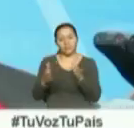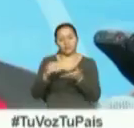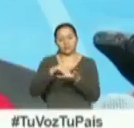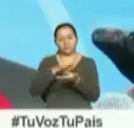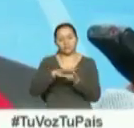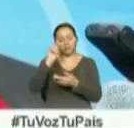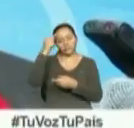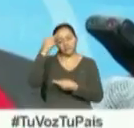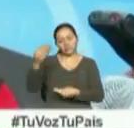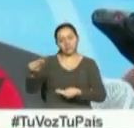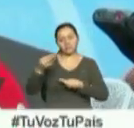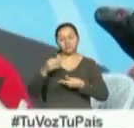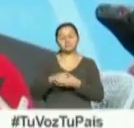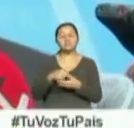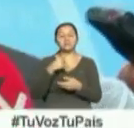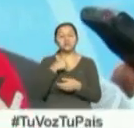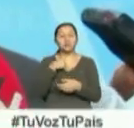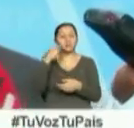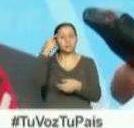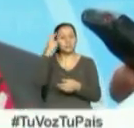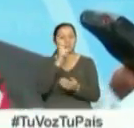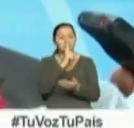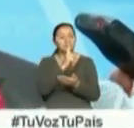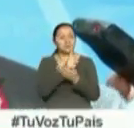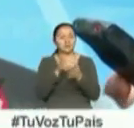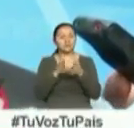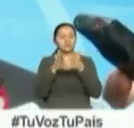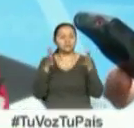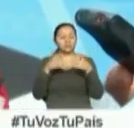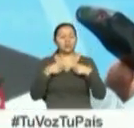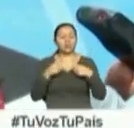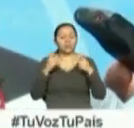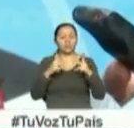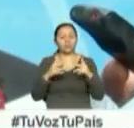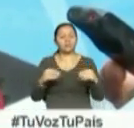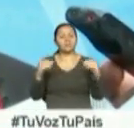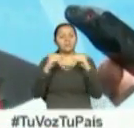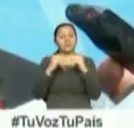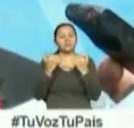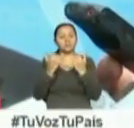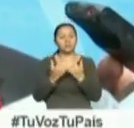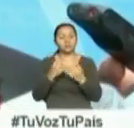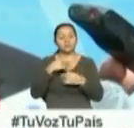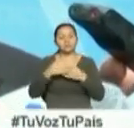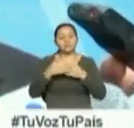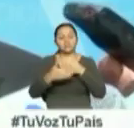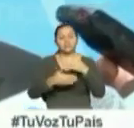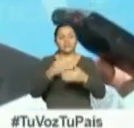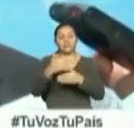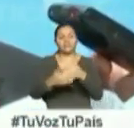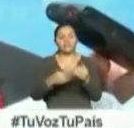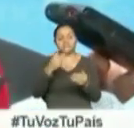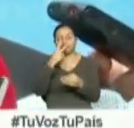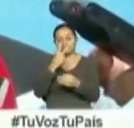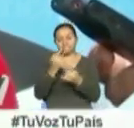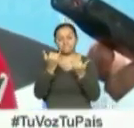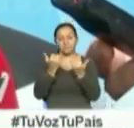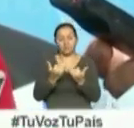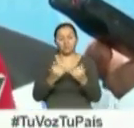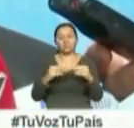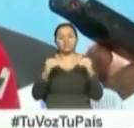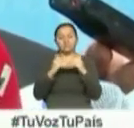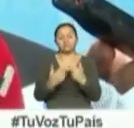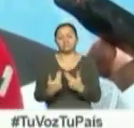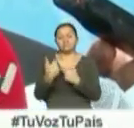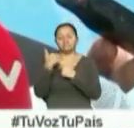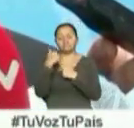Yo creo que, sinceramente, esta es una gran, gran oportunidad. Yo me siento una persona bastante afortunada. Creo que pensar que